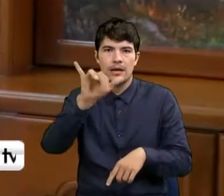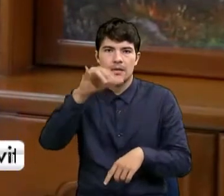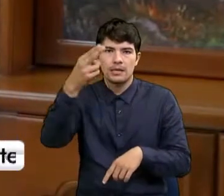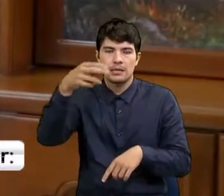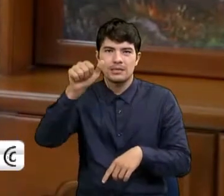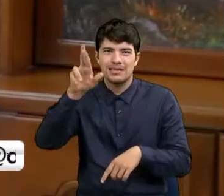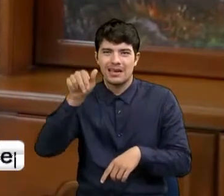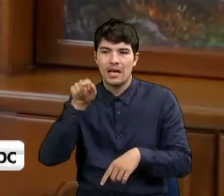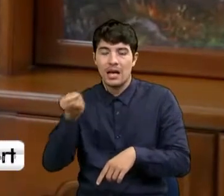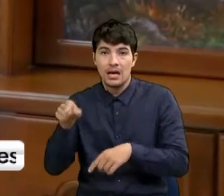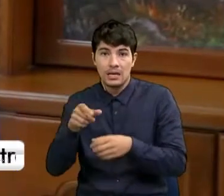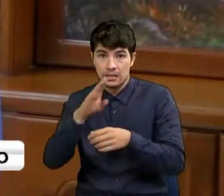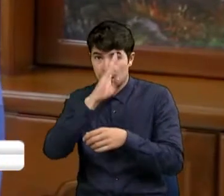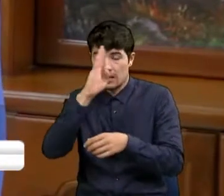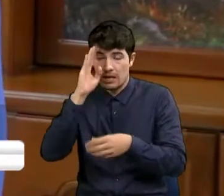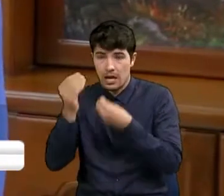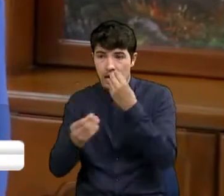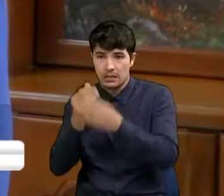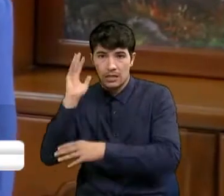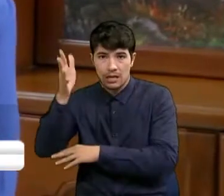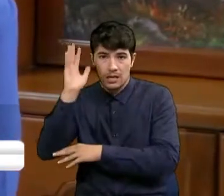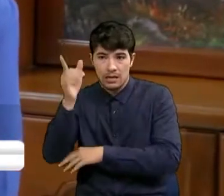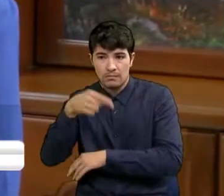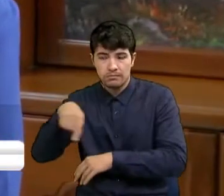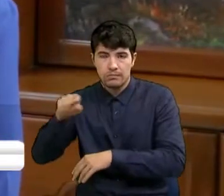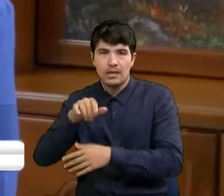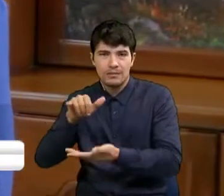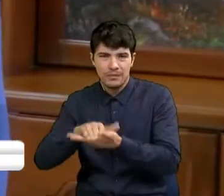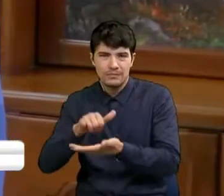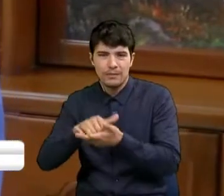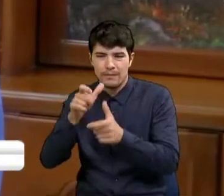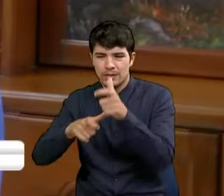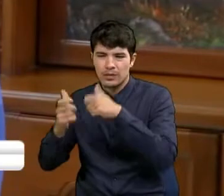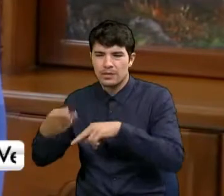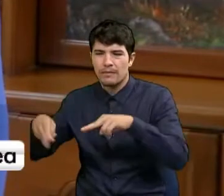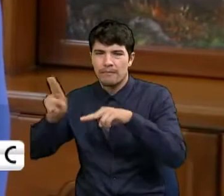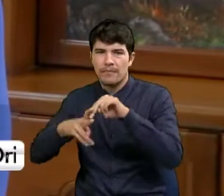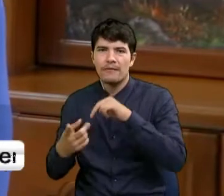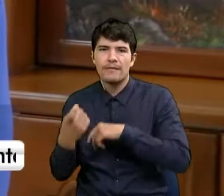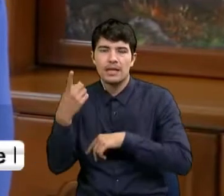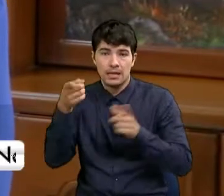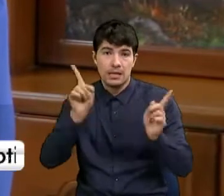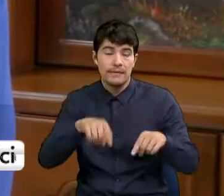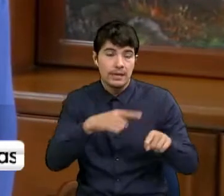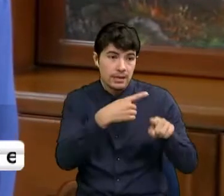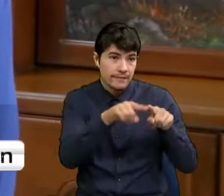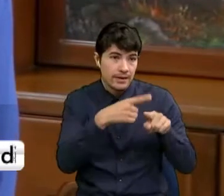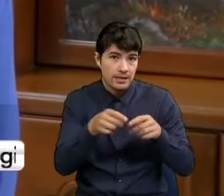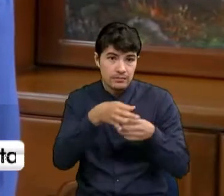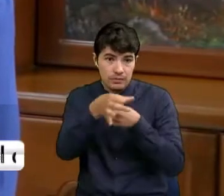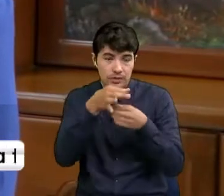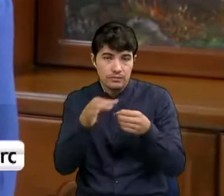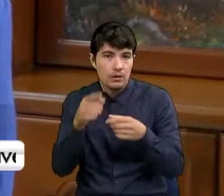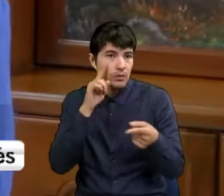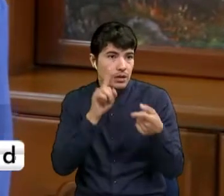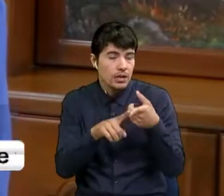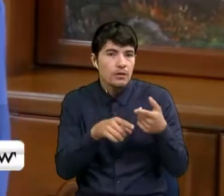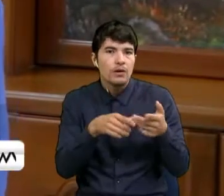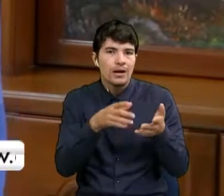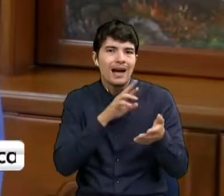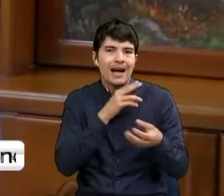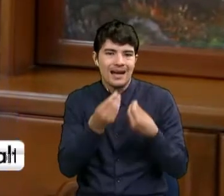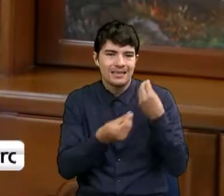haciendo una charla sobre precisamente renta personas naturales y en los demás municipios con el fin de